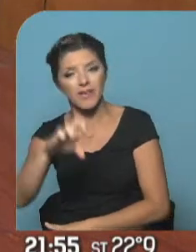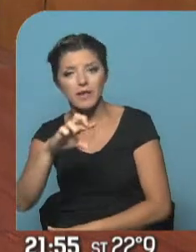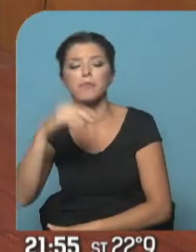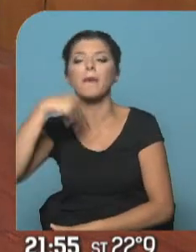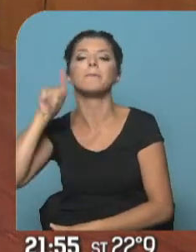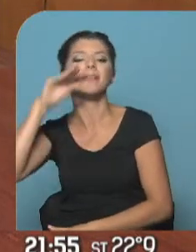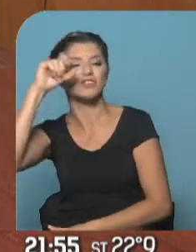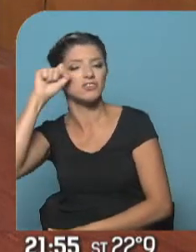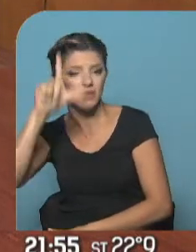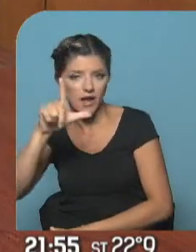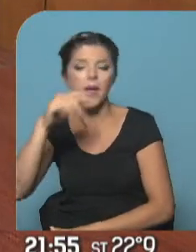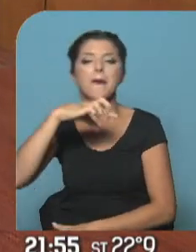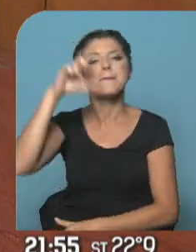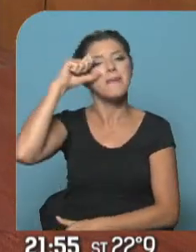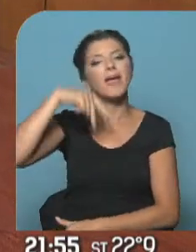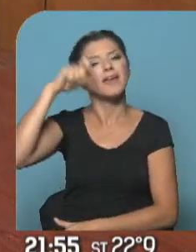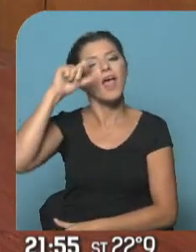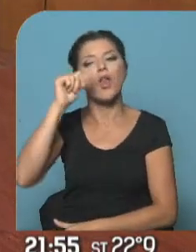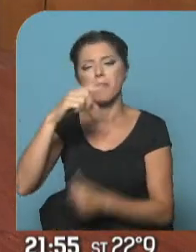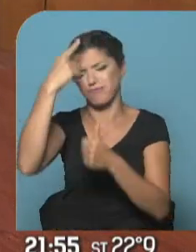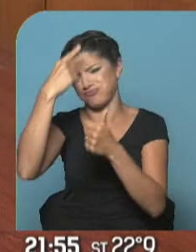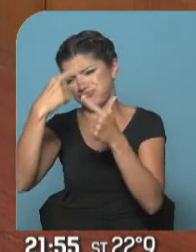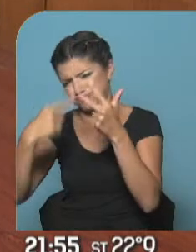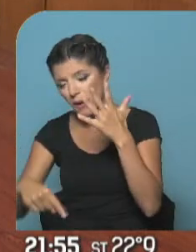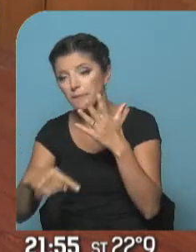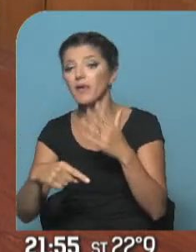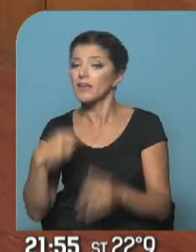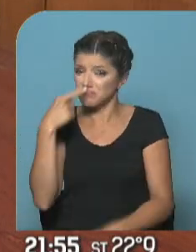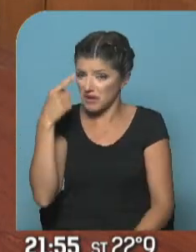William Dafoe, y siguen las firmas. Asesinato en el Expreso de Oriente, entretenida opción para el fin de semana.